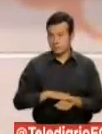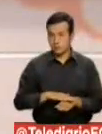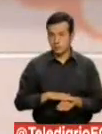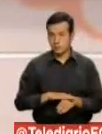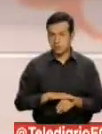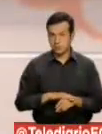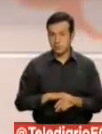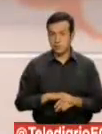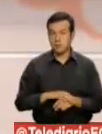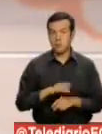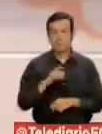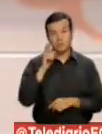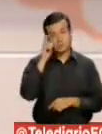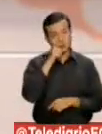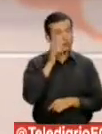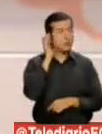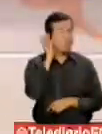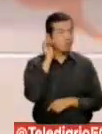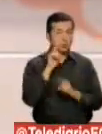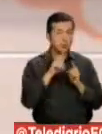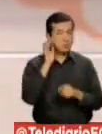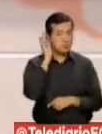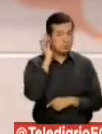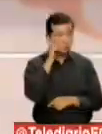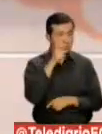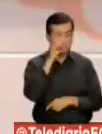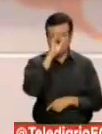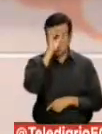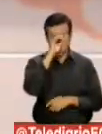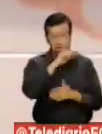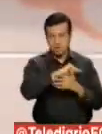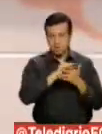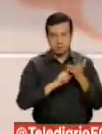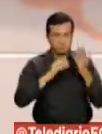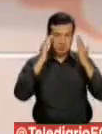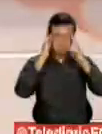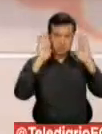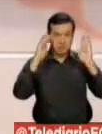Pero vemos que la señora fiscal en muchos momentos no conocía de muchas cosas.